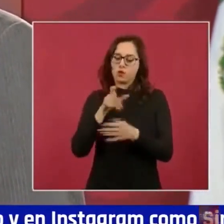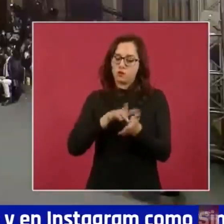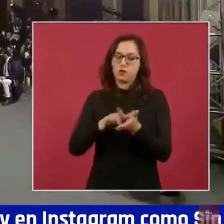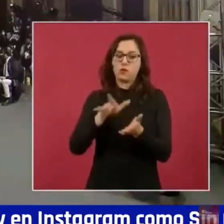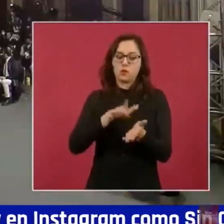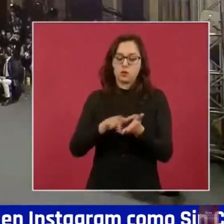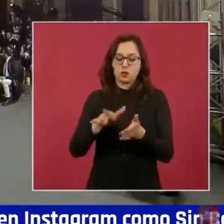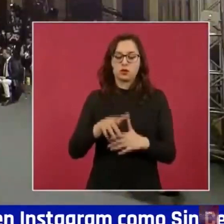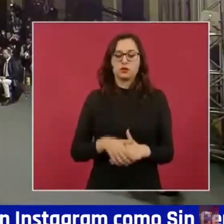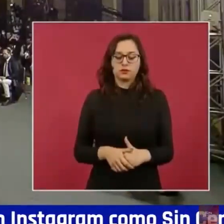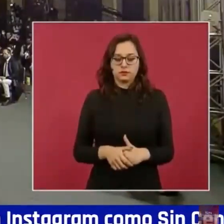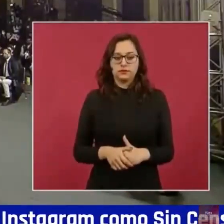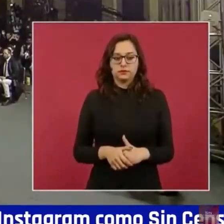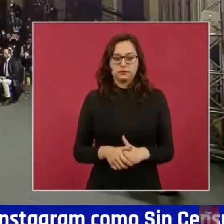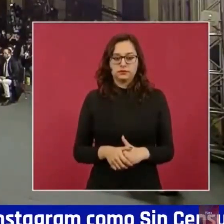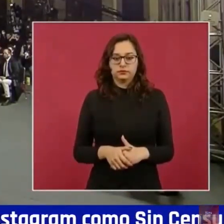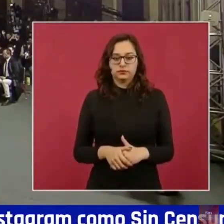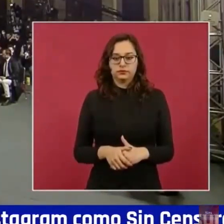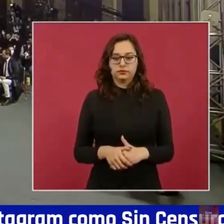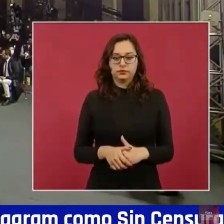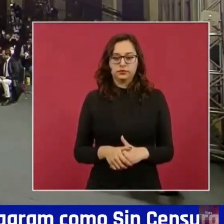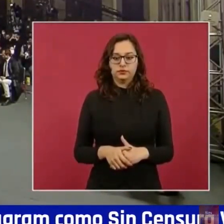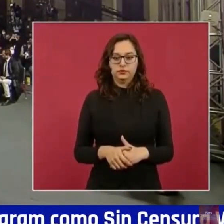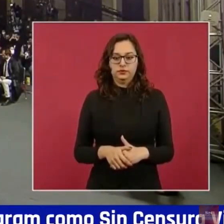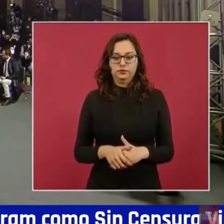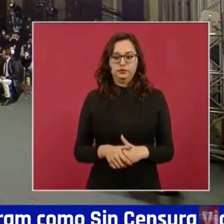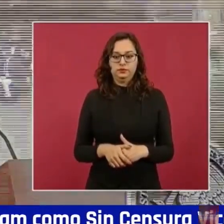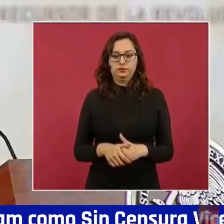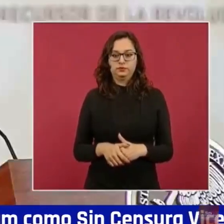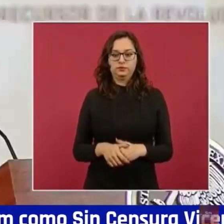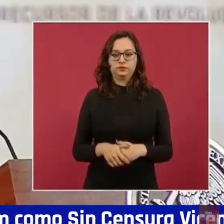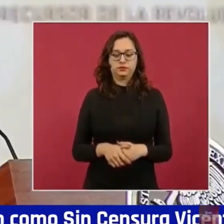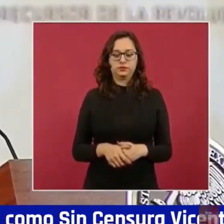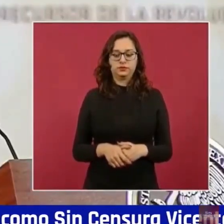ser mercenarios? ¿Qué parte no han entendido? Miren,